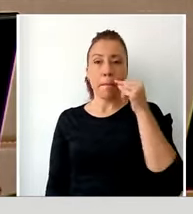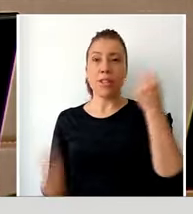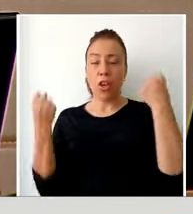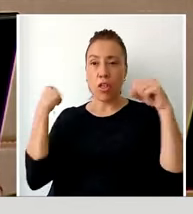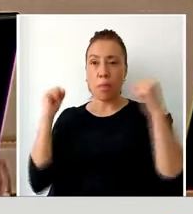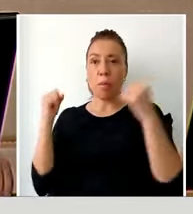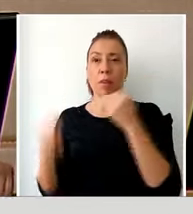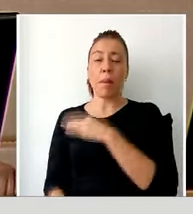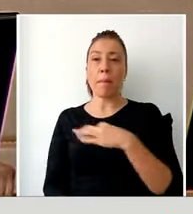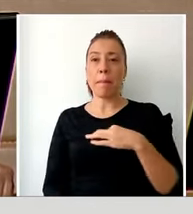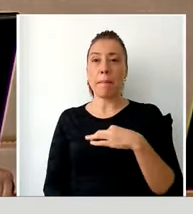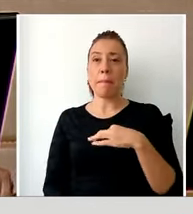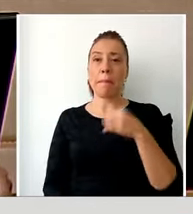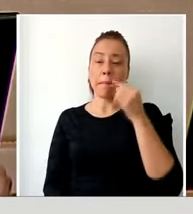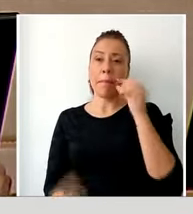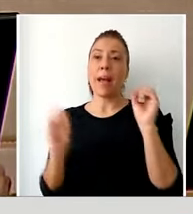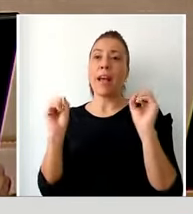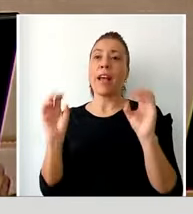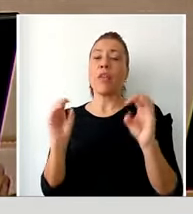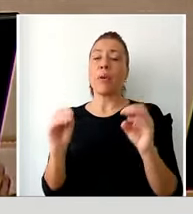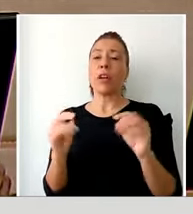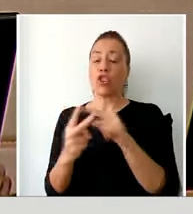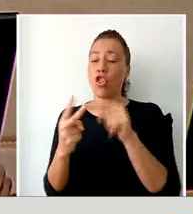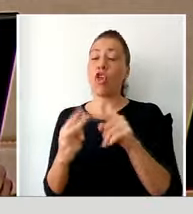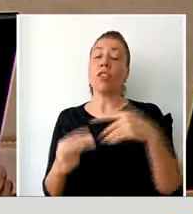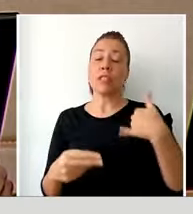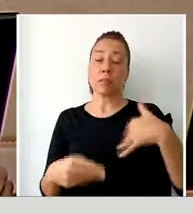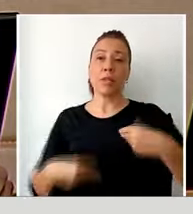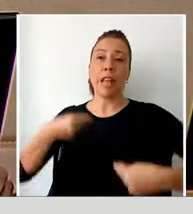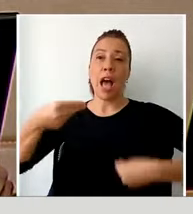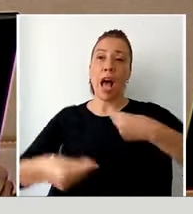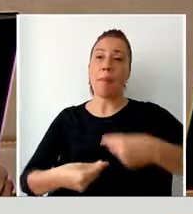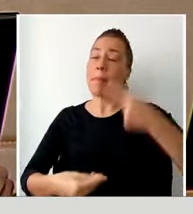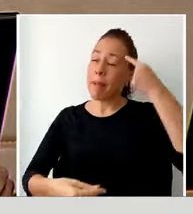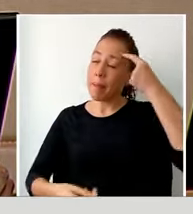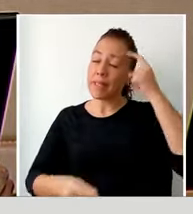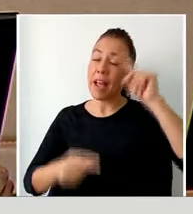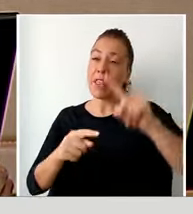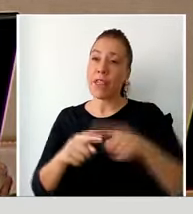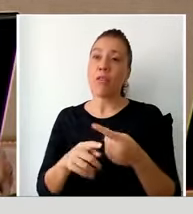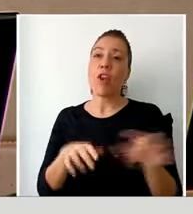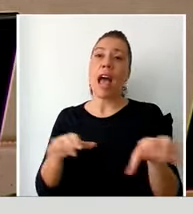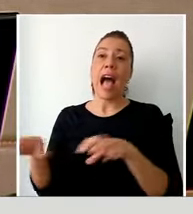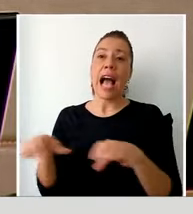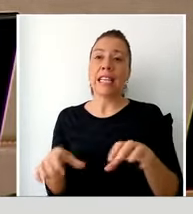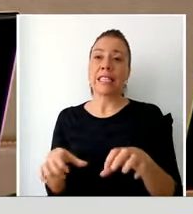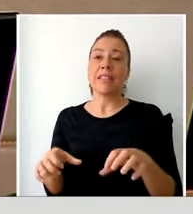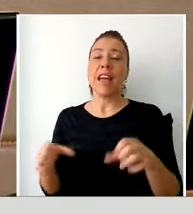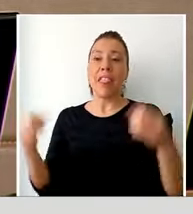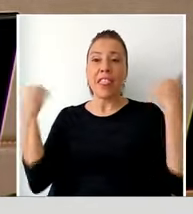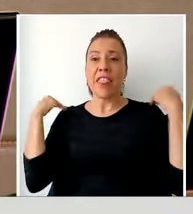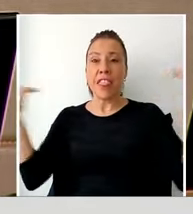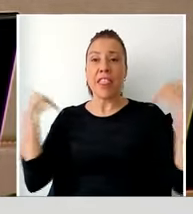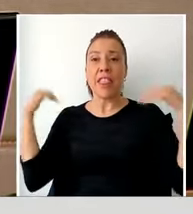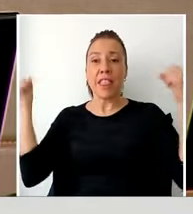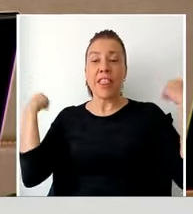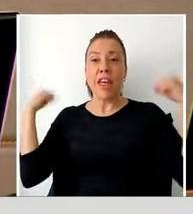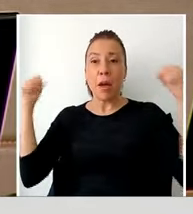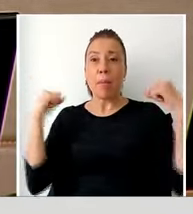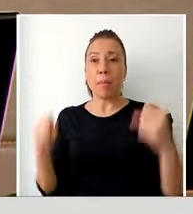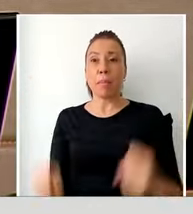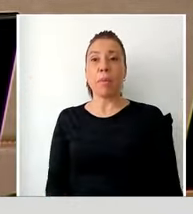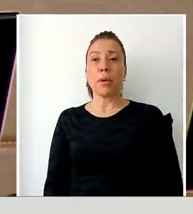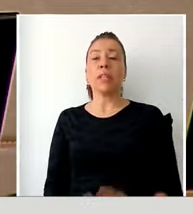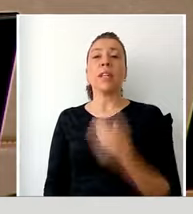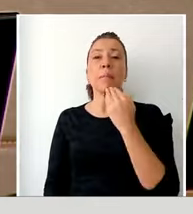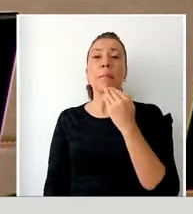hayan sido un verdadero aporte para reconsiderar la actividad física en general dentro también de los planes y